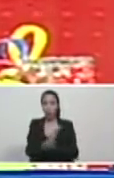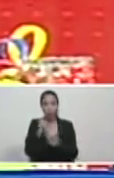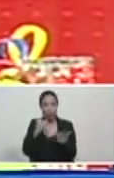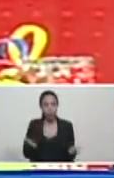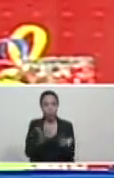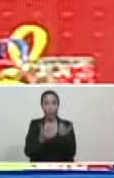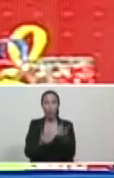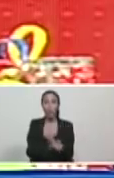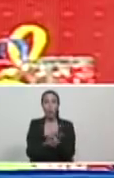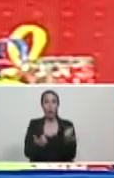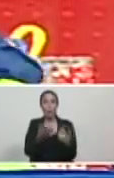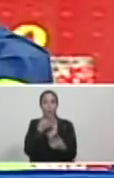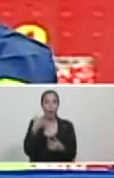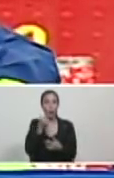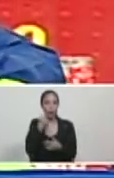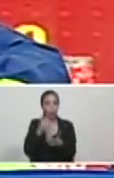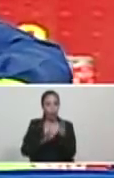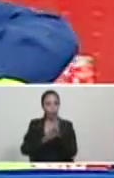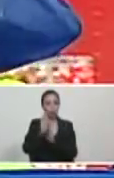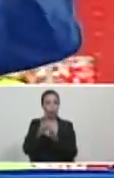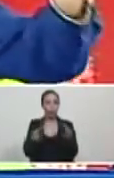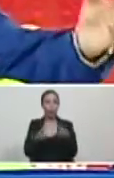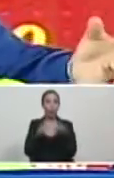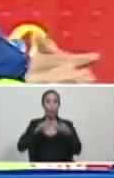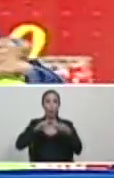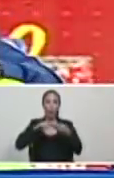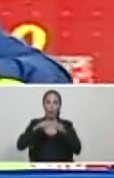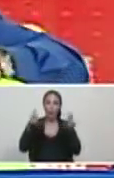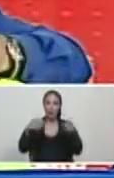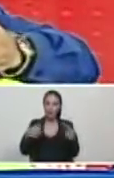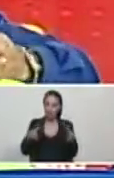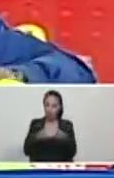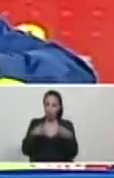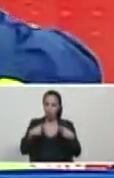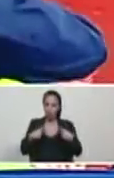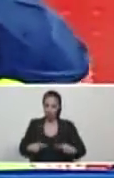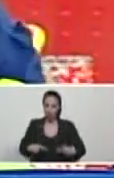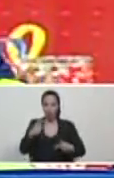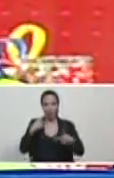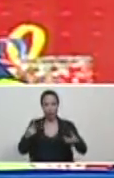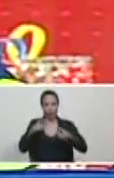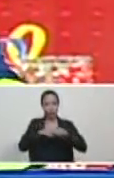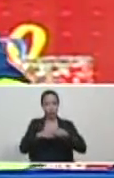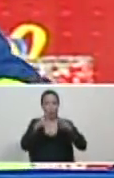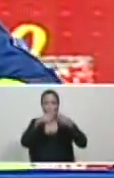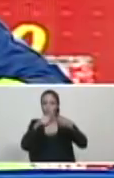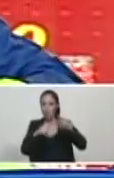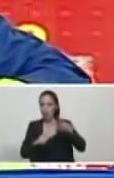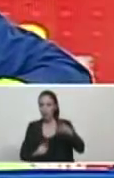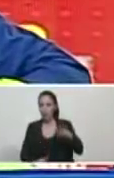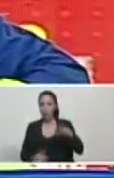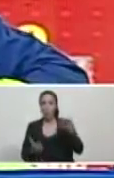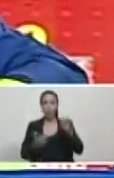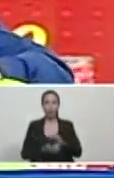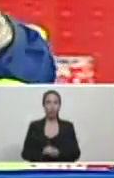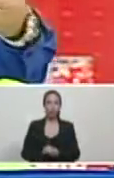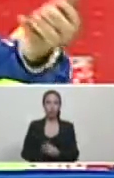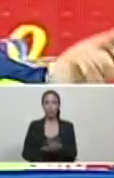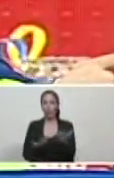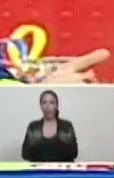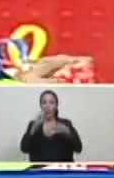el movimiento por la paz y la vida como movimiento amplio social, como movimiento diverso, como movimiento de